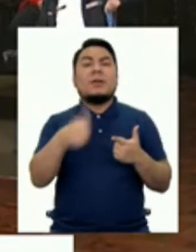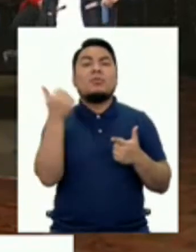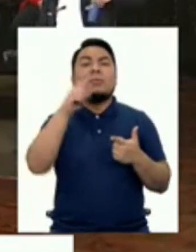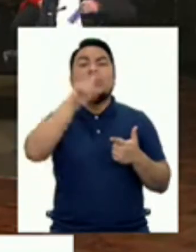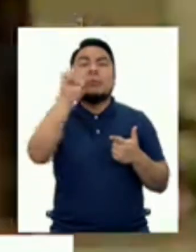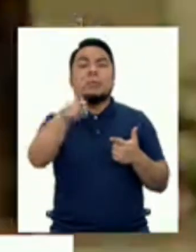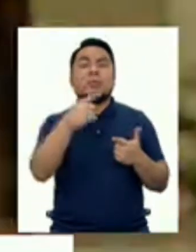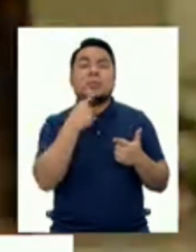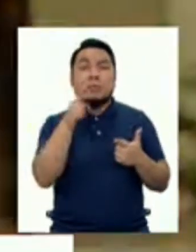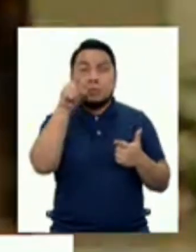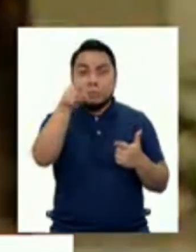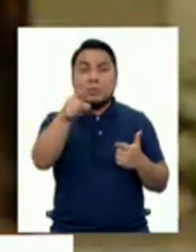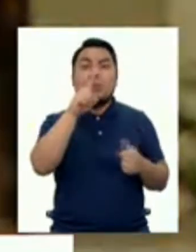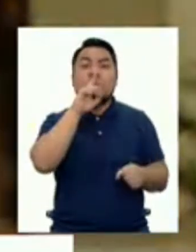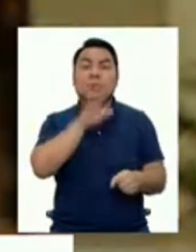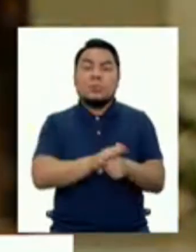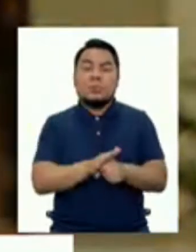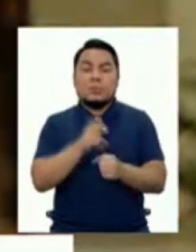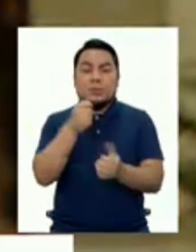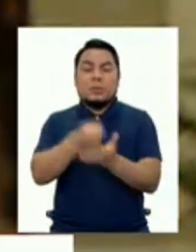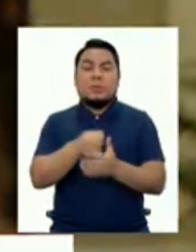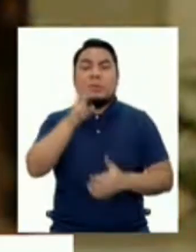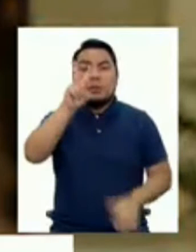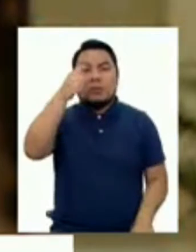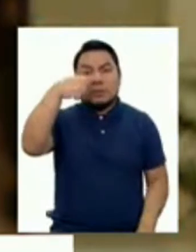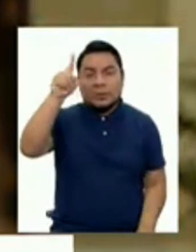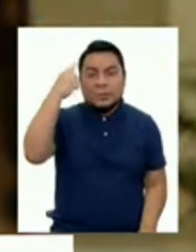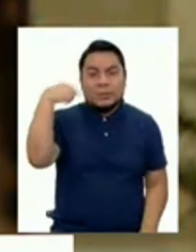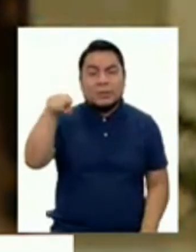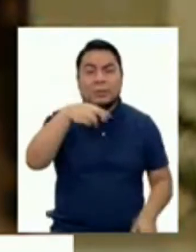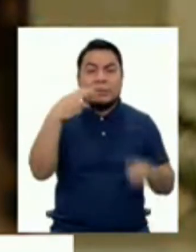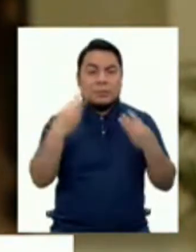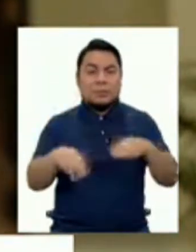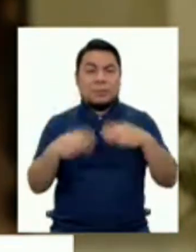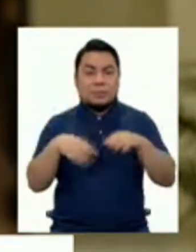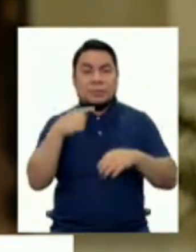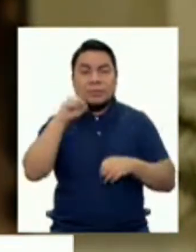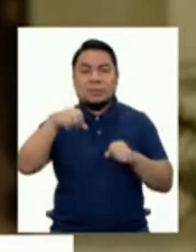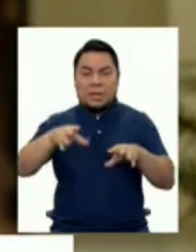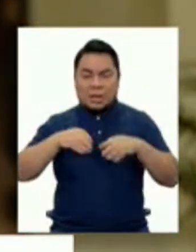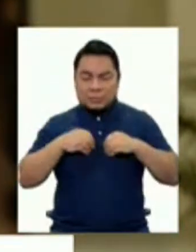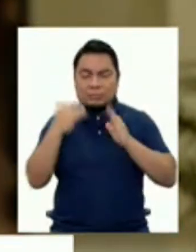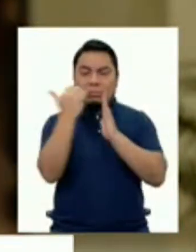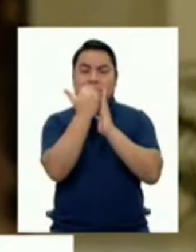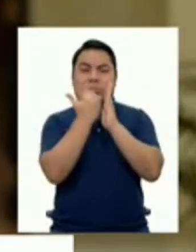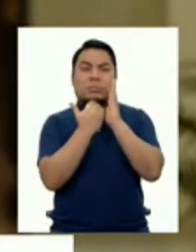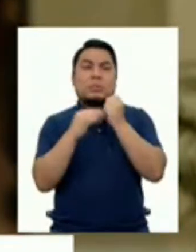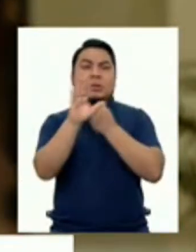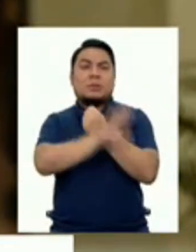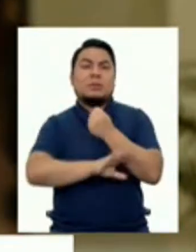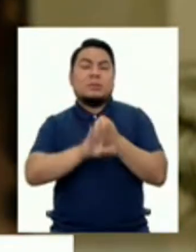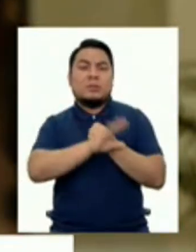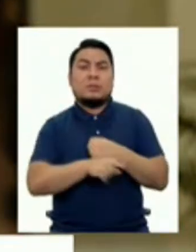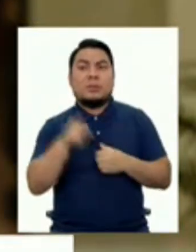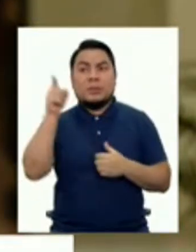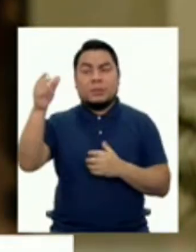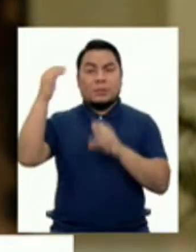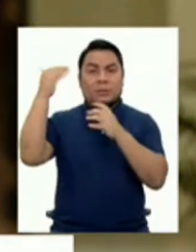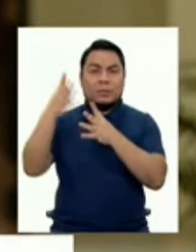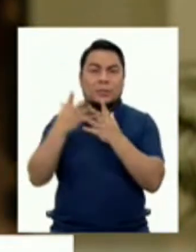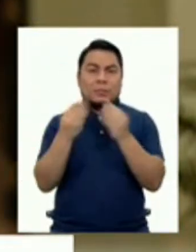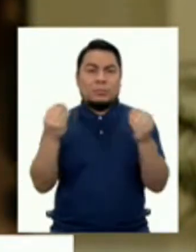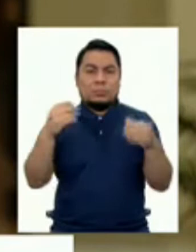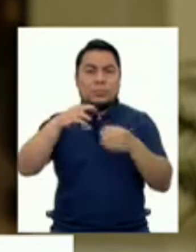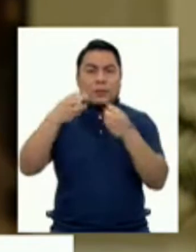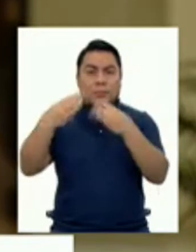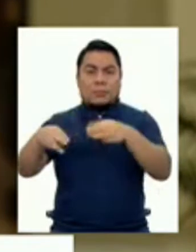presidente, es que usted prometió un bono de 2 millones para los mercados que cumplieran con el protocolo sanitario. En Piura, varios